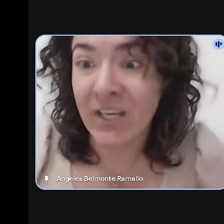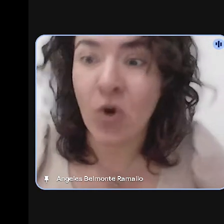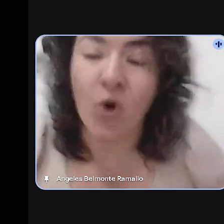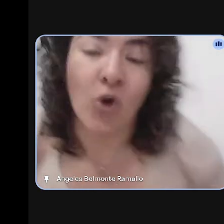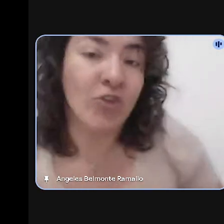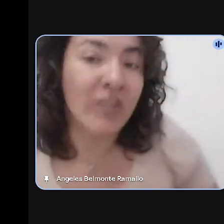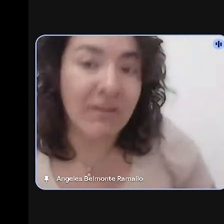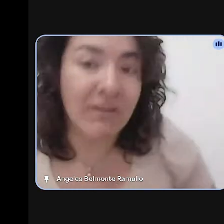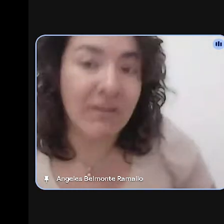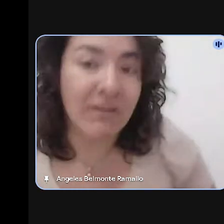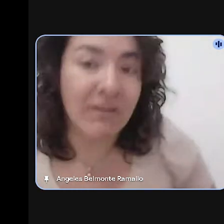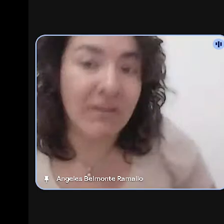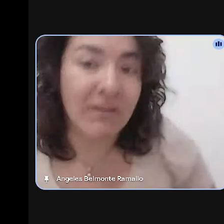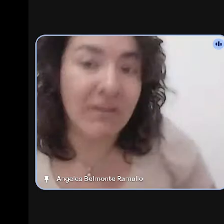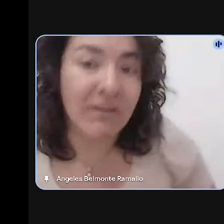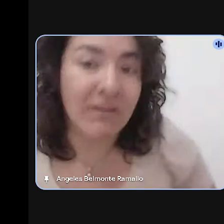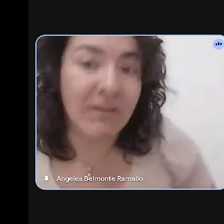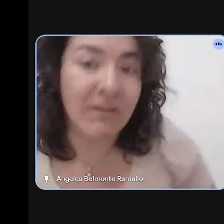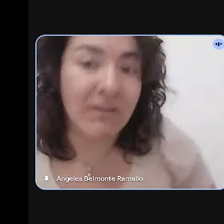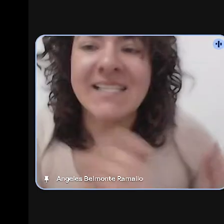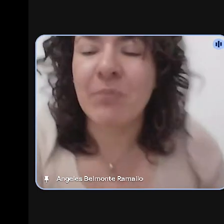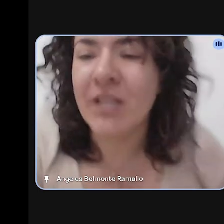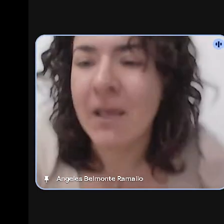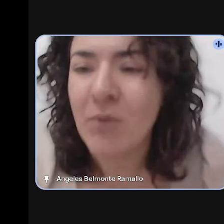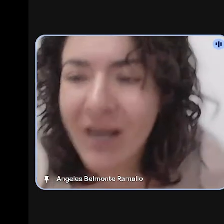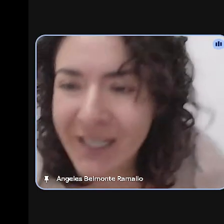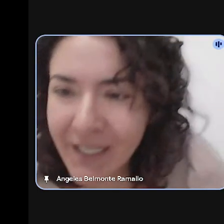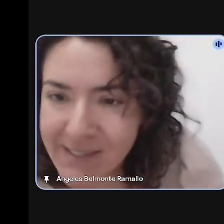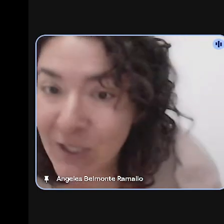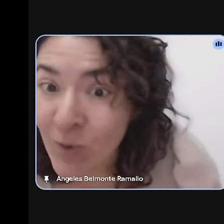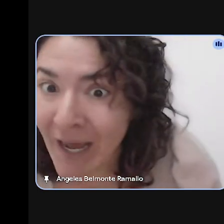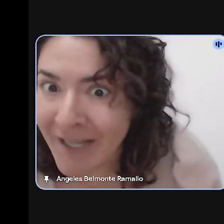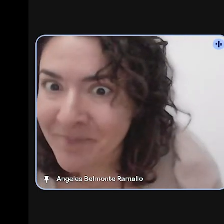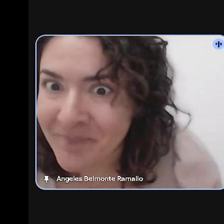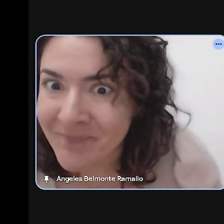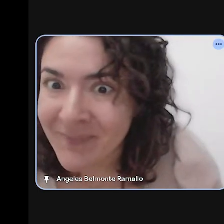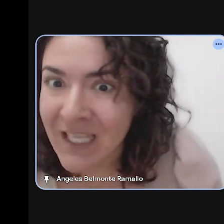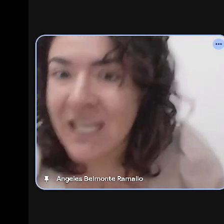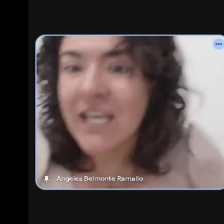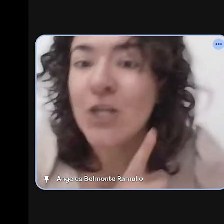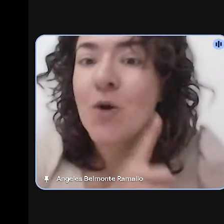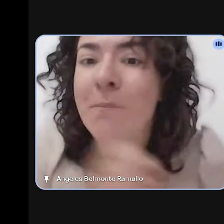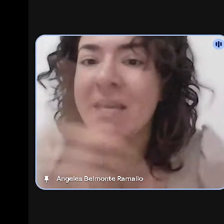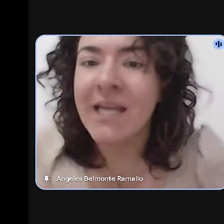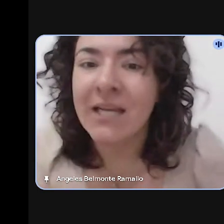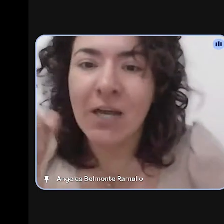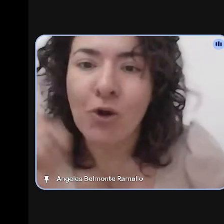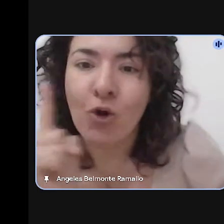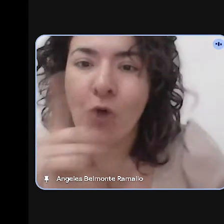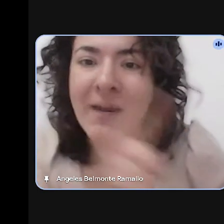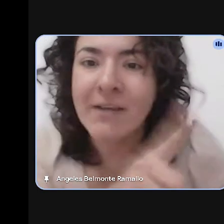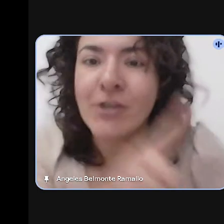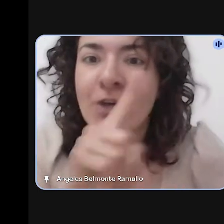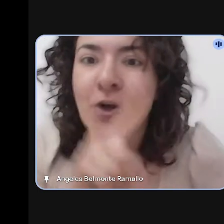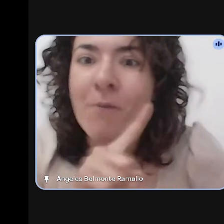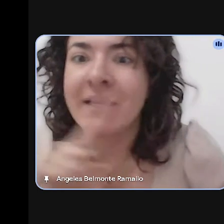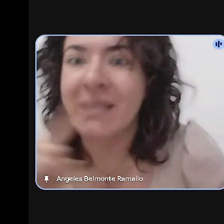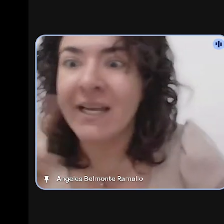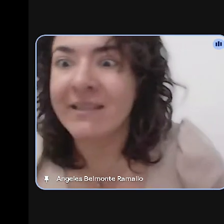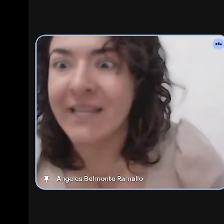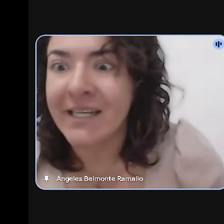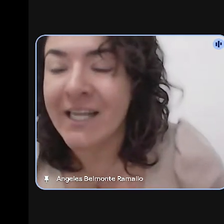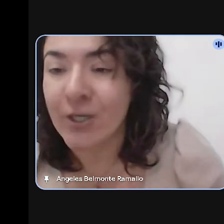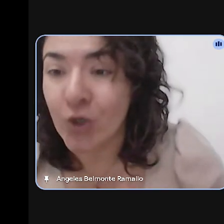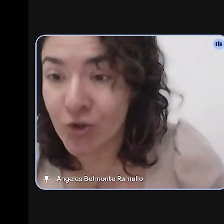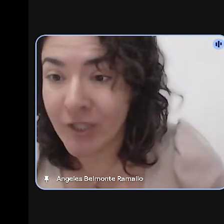edad tengo o dónde vivo en lengua de señas, ya, por ejemplo, agarran el celular y no miran a los compañeros y